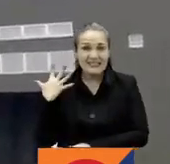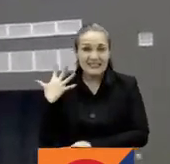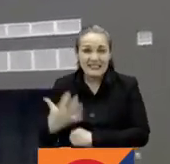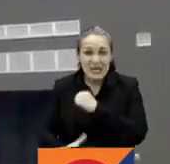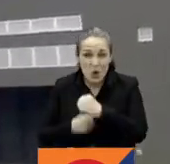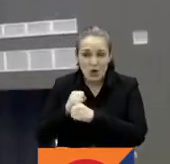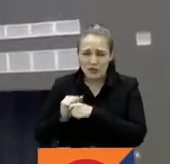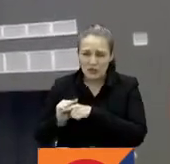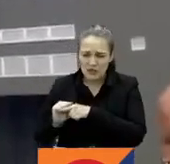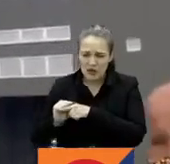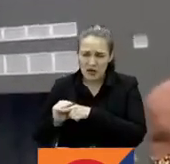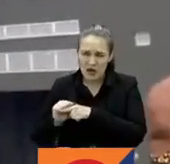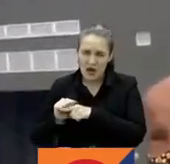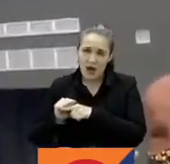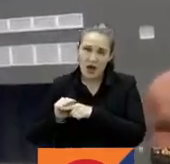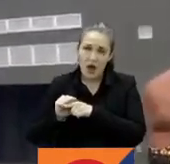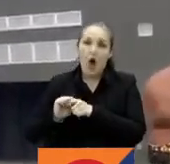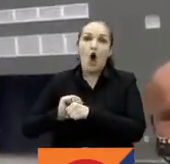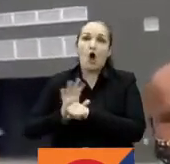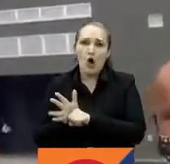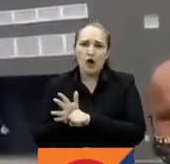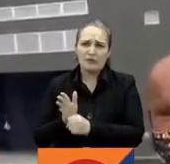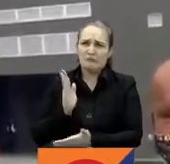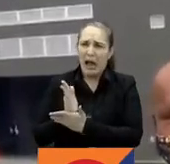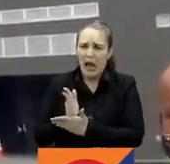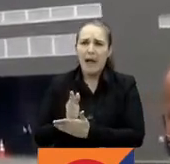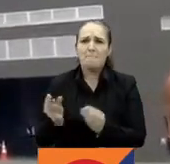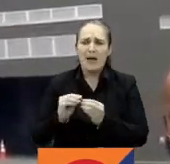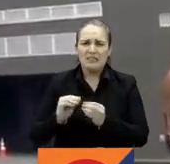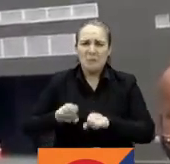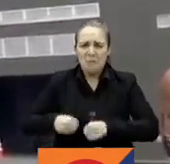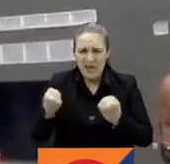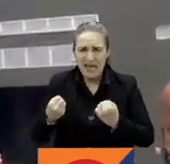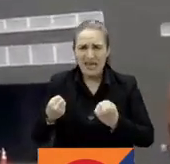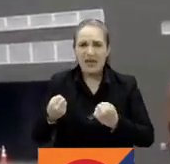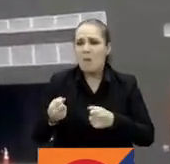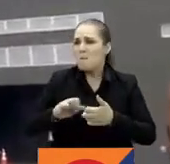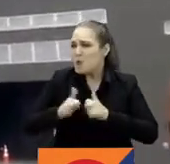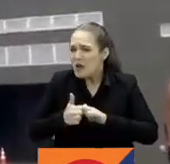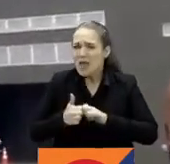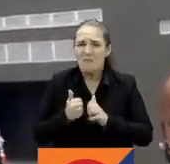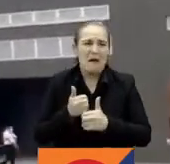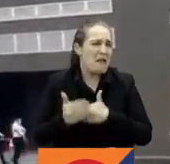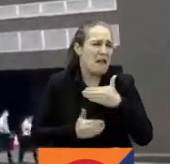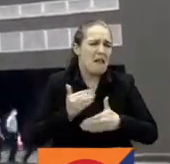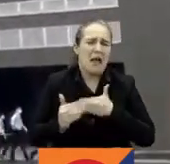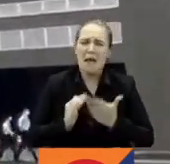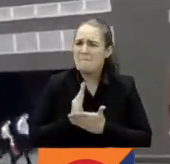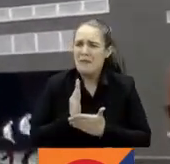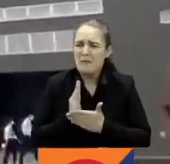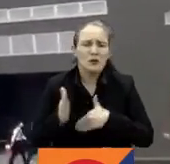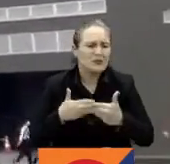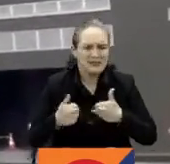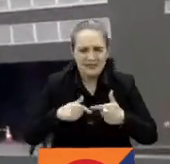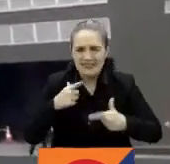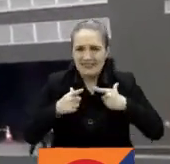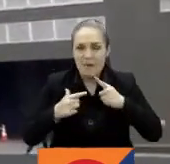duros, tuvimos pandemia, lesiones, tuvimos problemas con nuestra federación, pero gracias a Dios pudimos salir adelante.